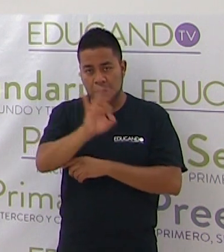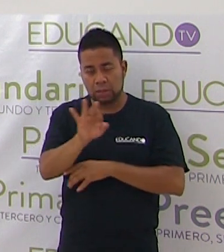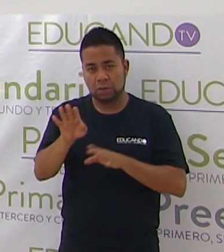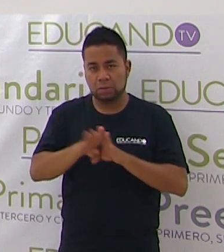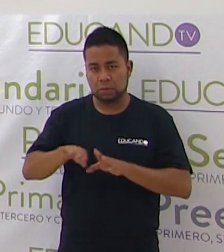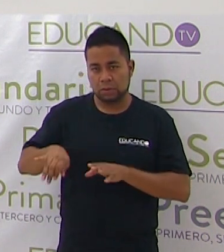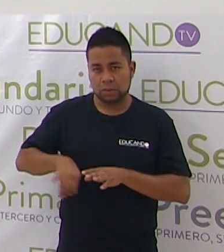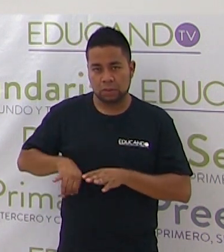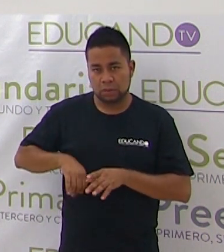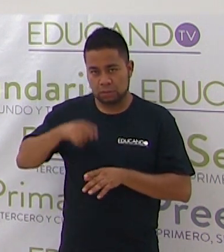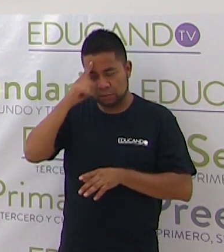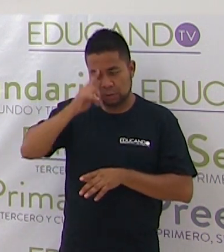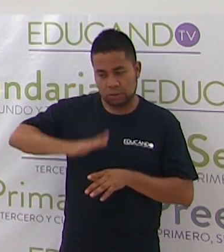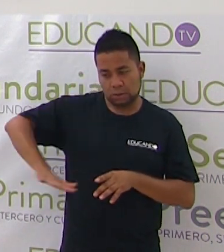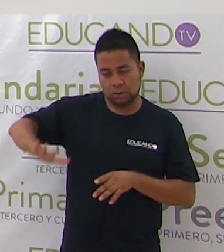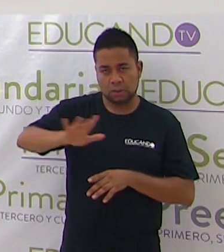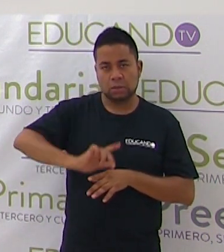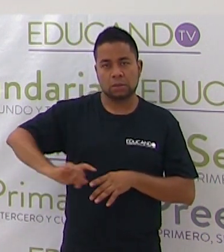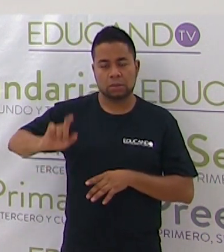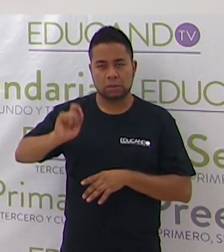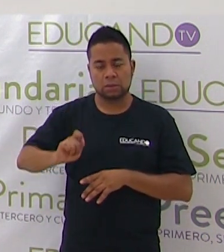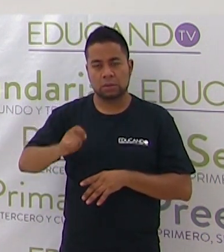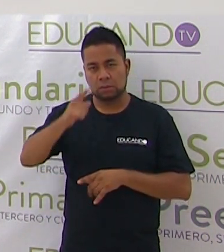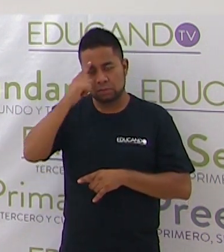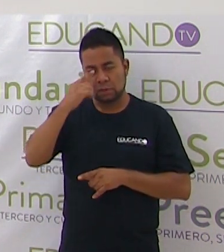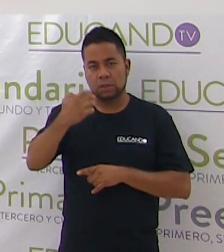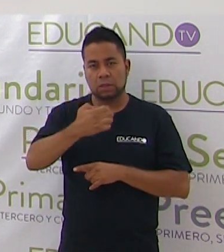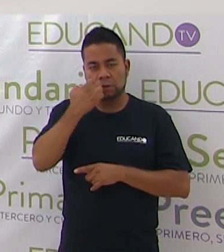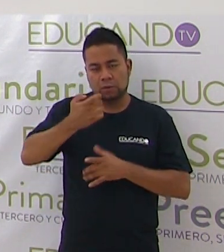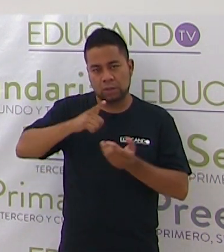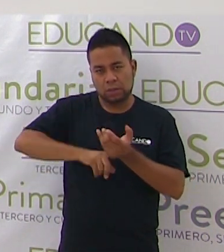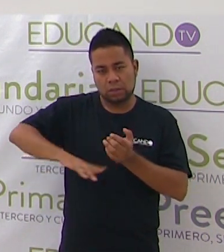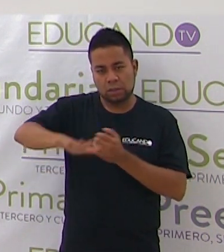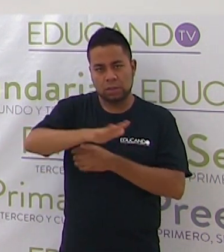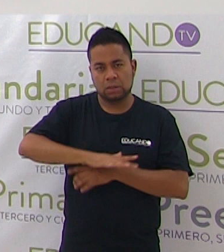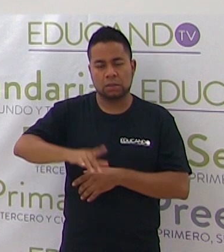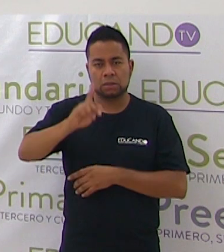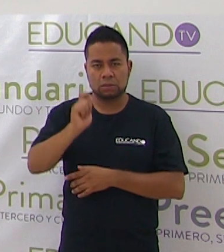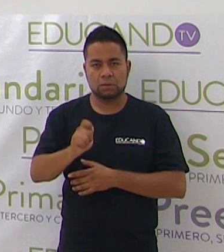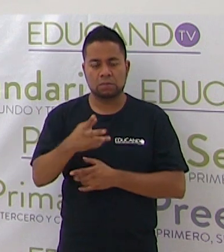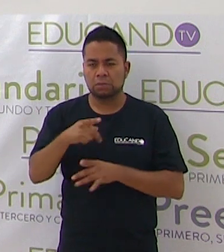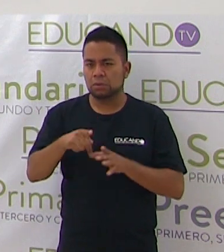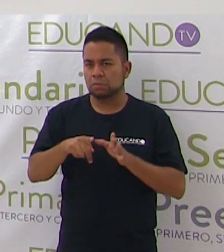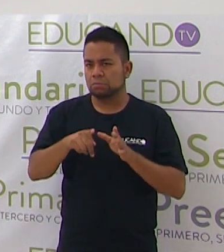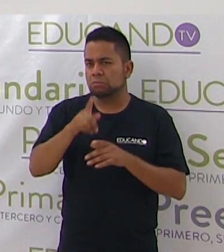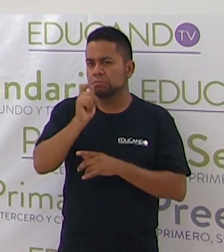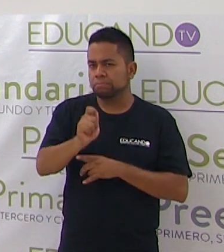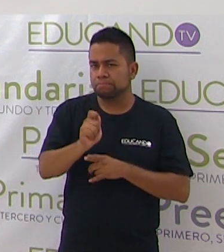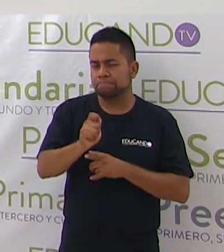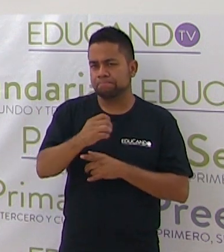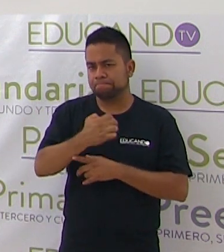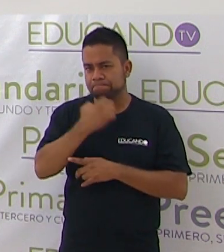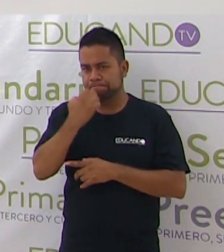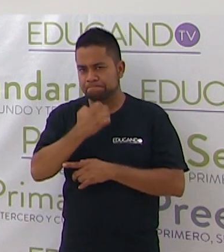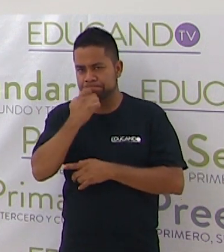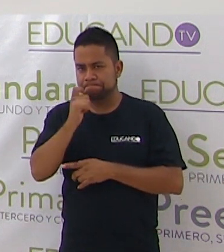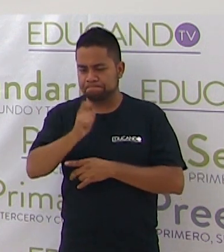les interesa a todos ustedes, es la comunidad escolar. ¿Qué es la comunidad escolar? Han